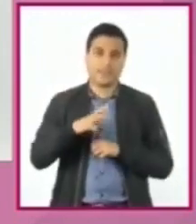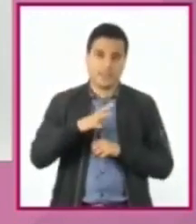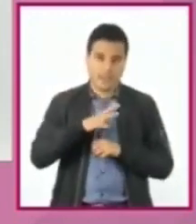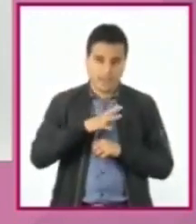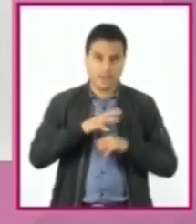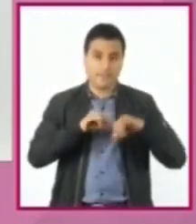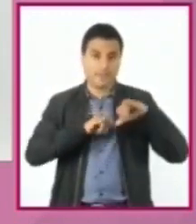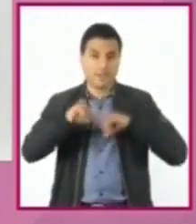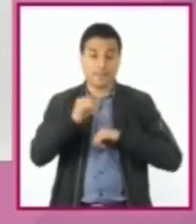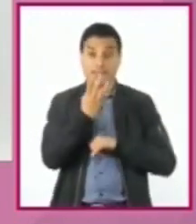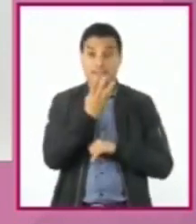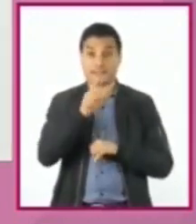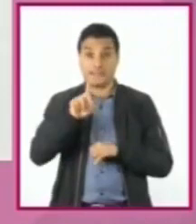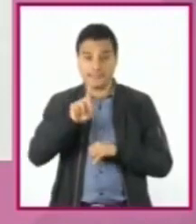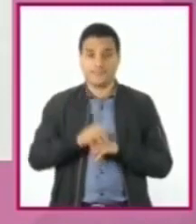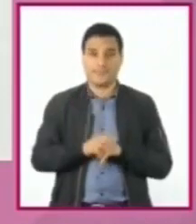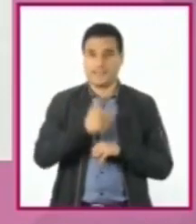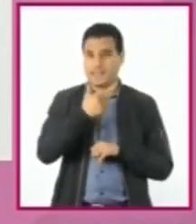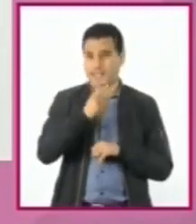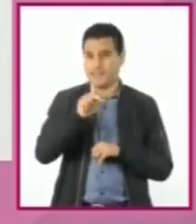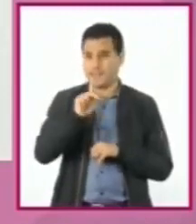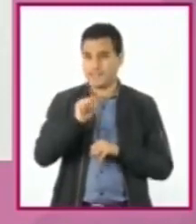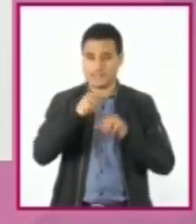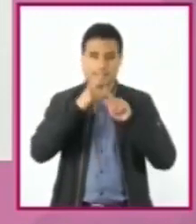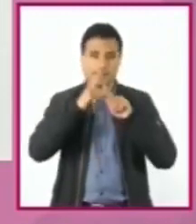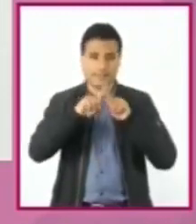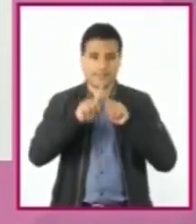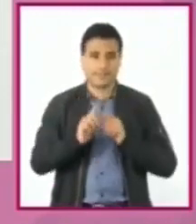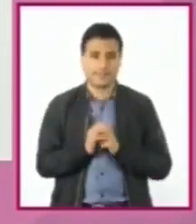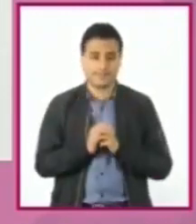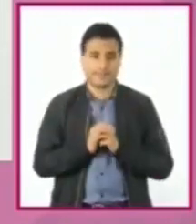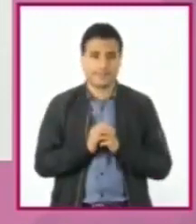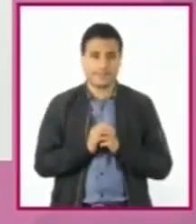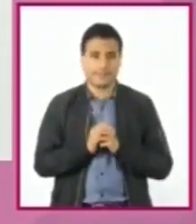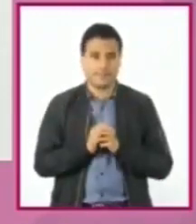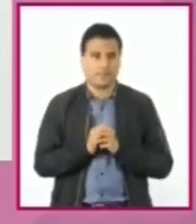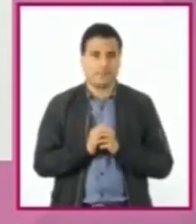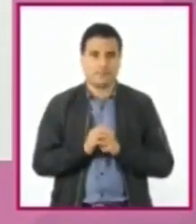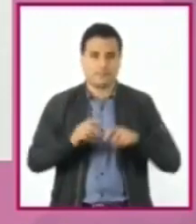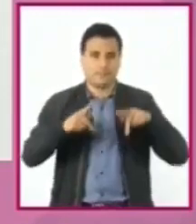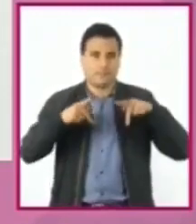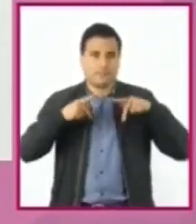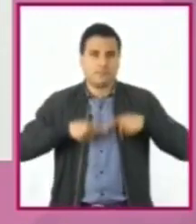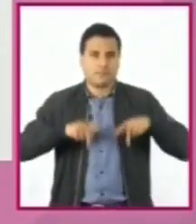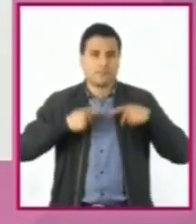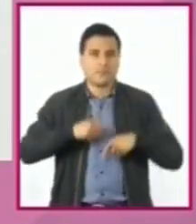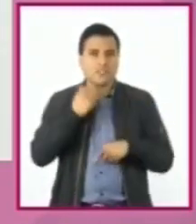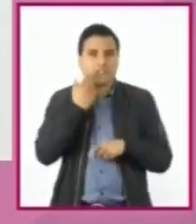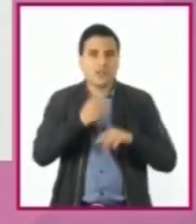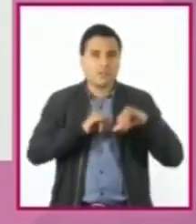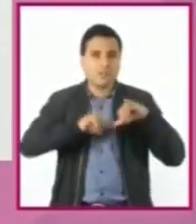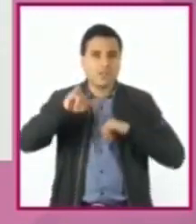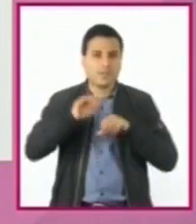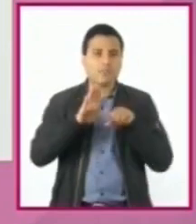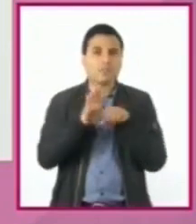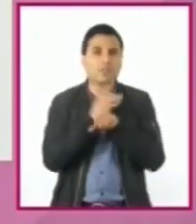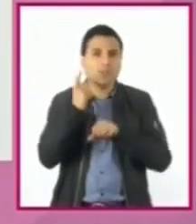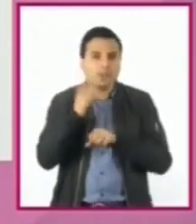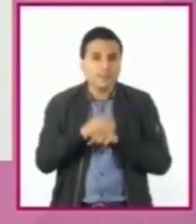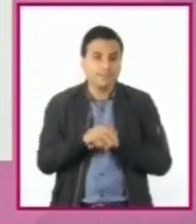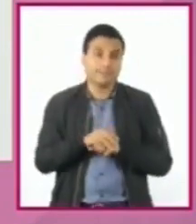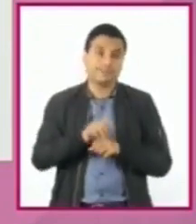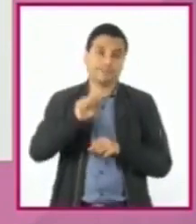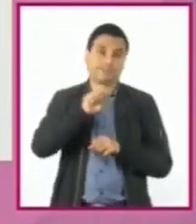GPS, etc. Pero los intereses para tener esta información son varios. Van desde los científicos,